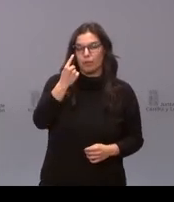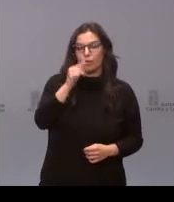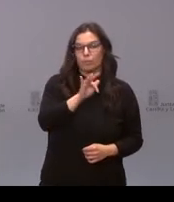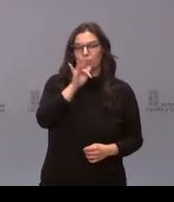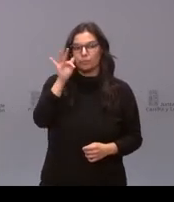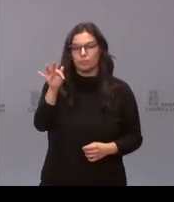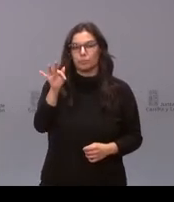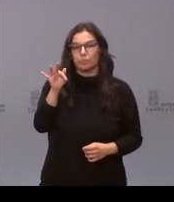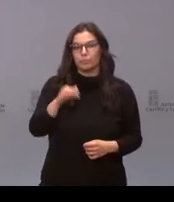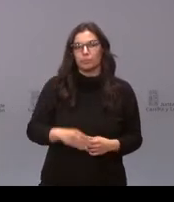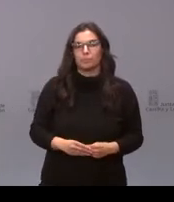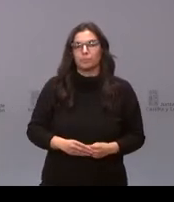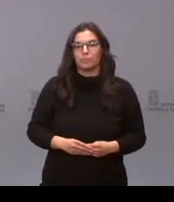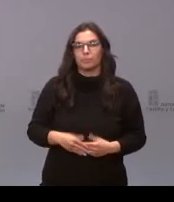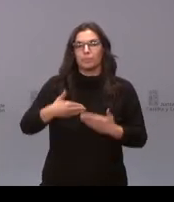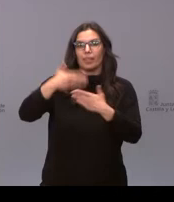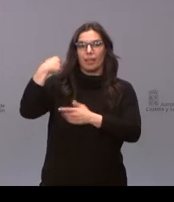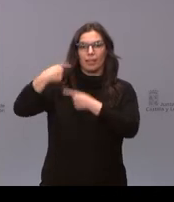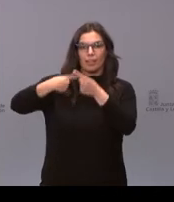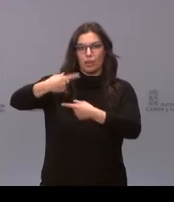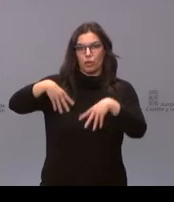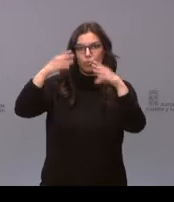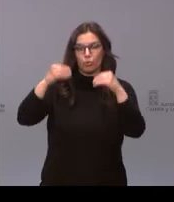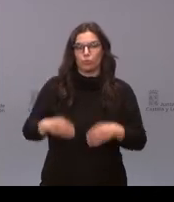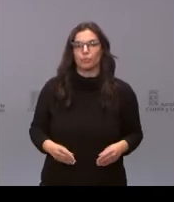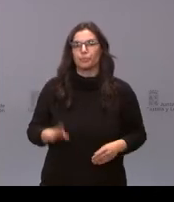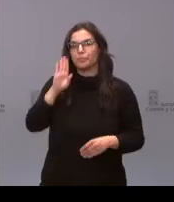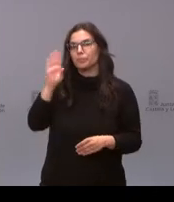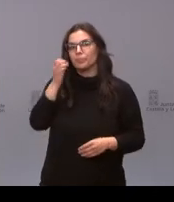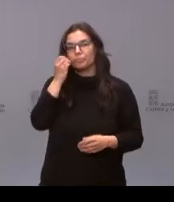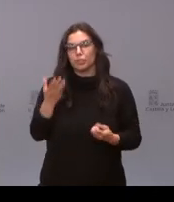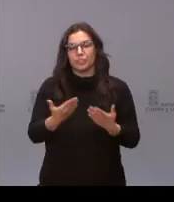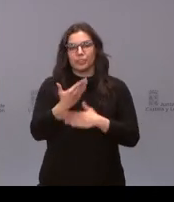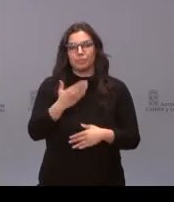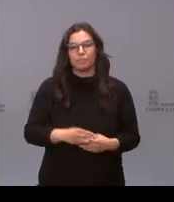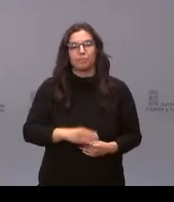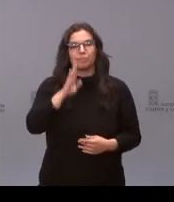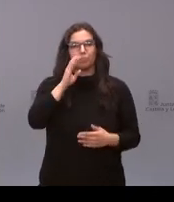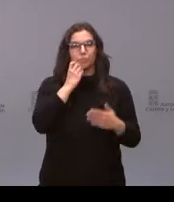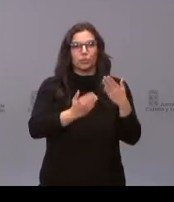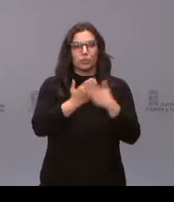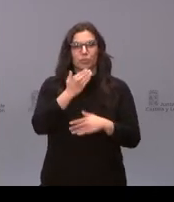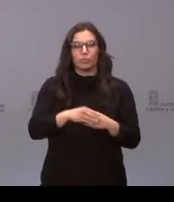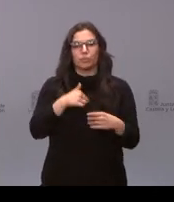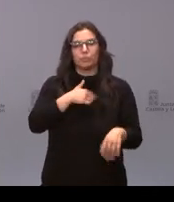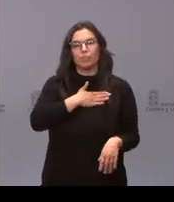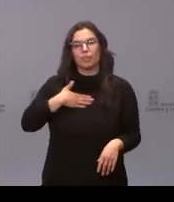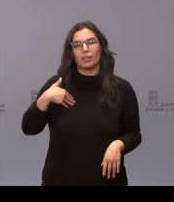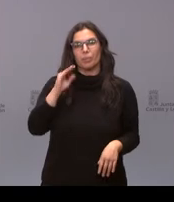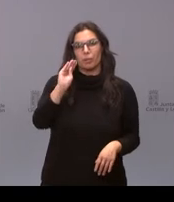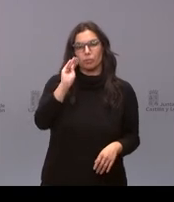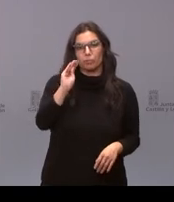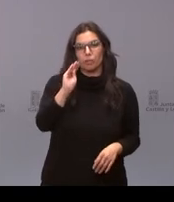caso con gadea gutiérrez del diario de burgos hola gadea adelante y yo quería preguntar